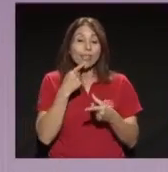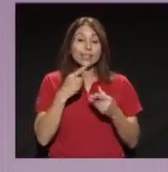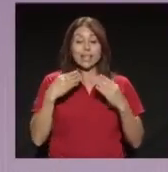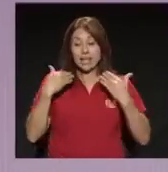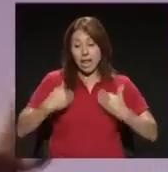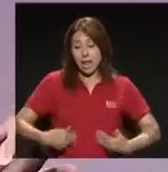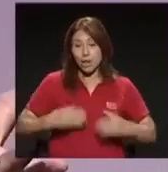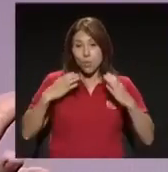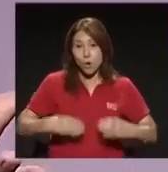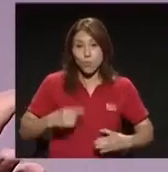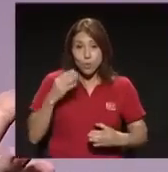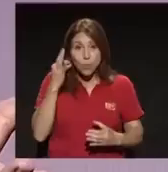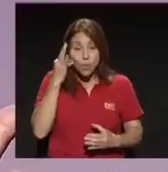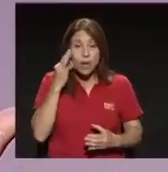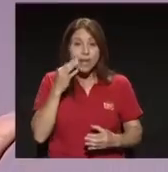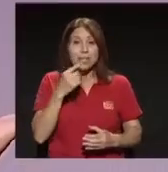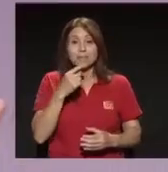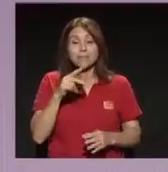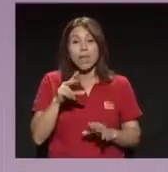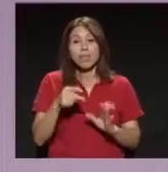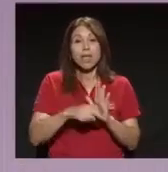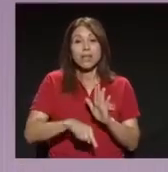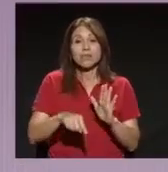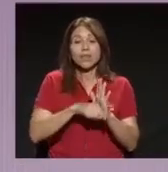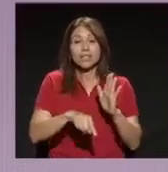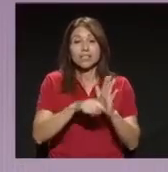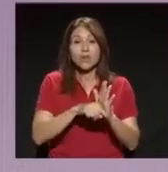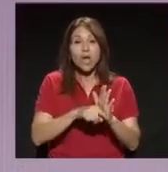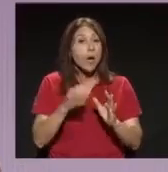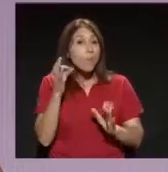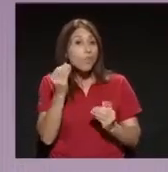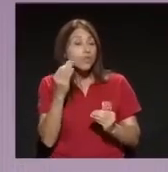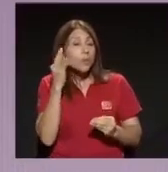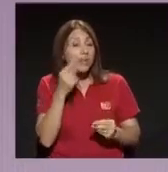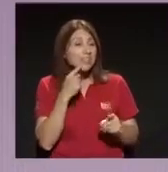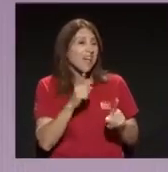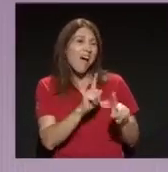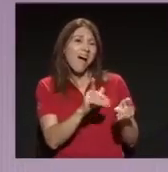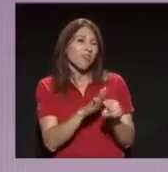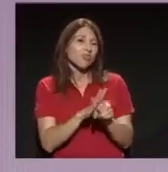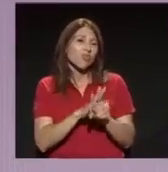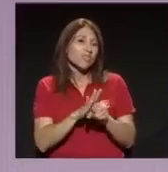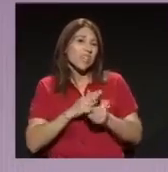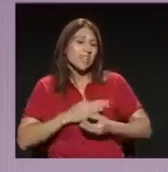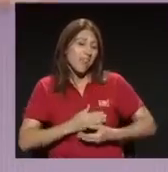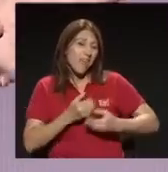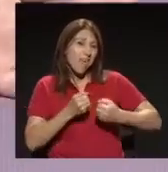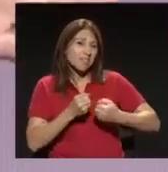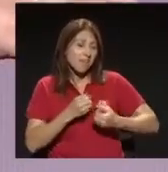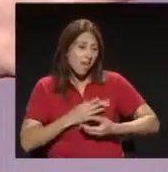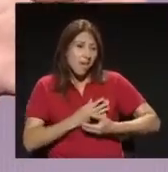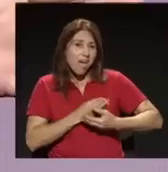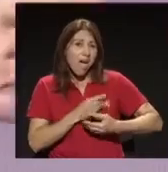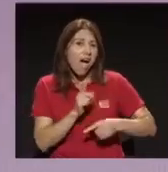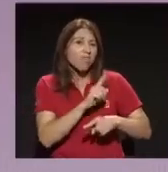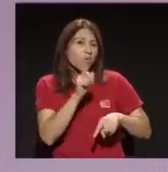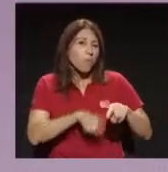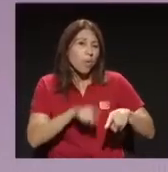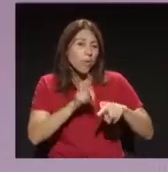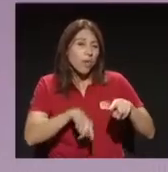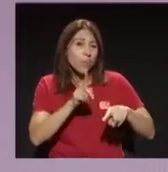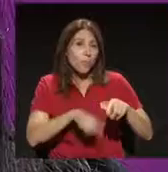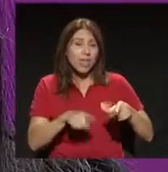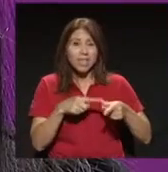porque muchas mujeres se les dice no no tienen suficiente leche entonces dejan de amamantar o no no pueden no lo va a engordar o sea se le niega como esa posibilidad